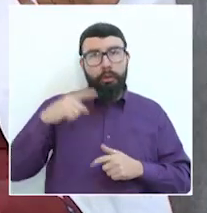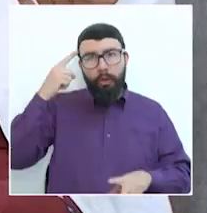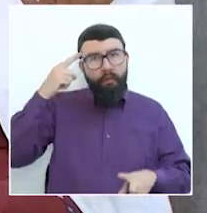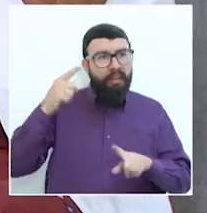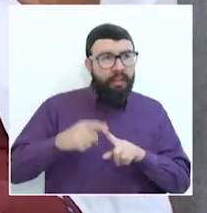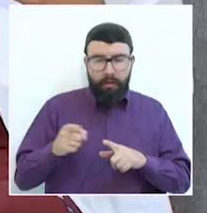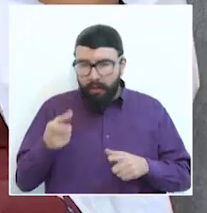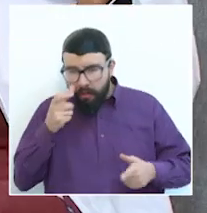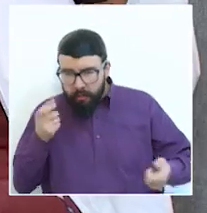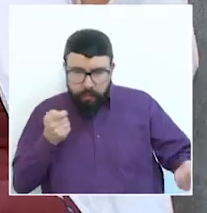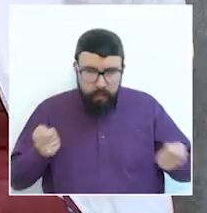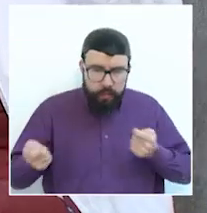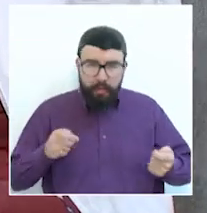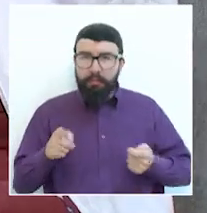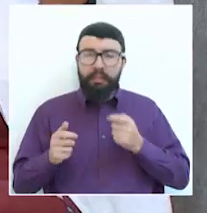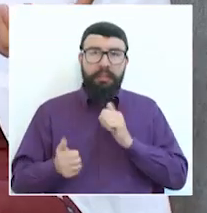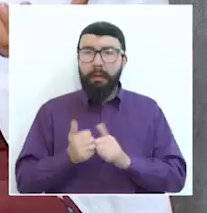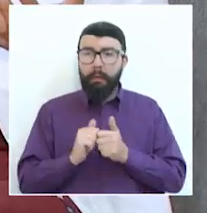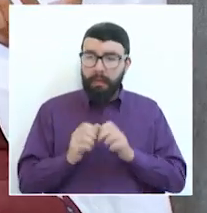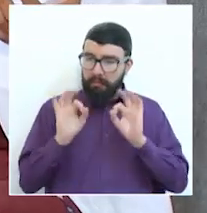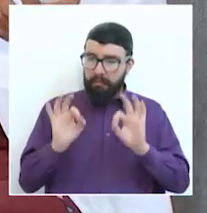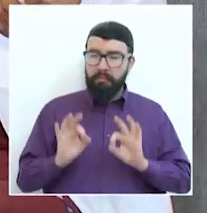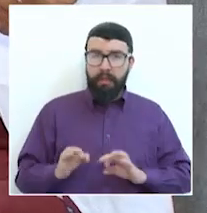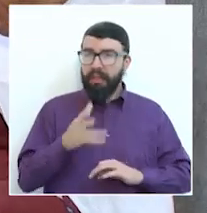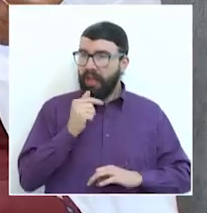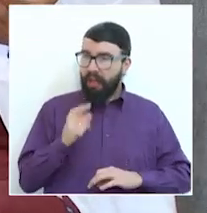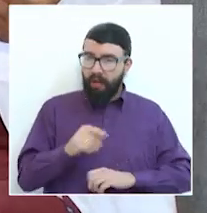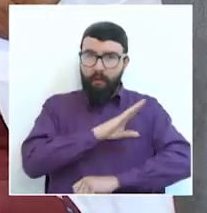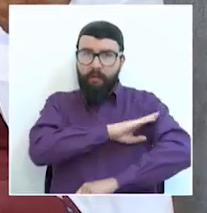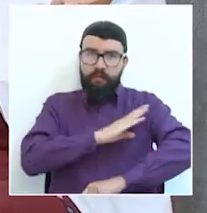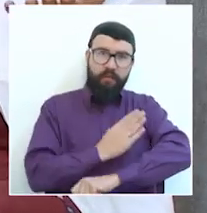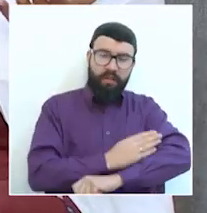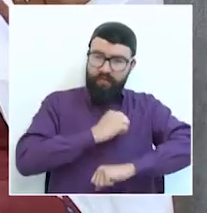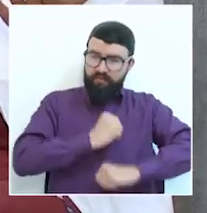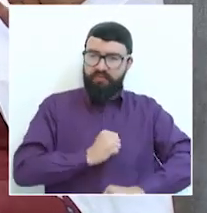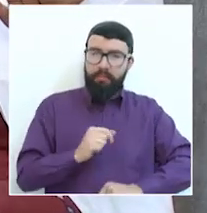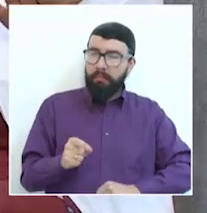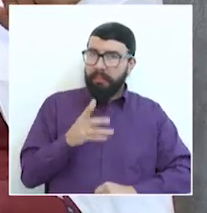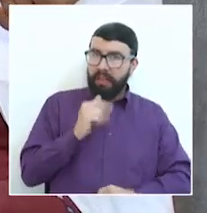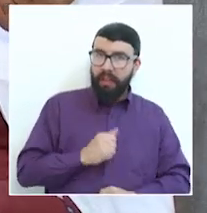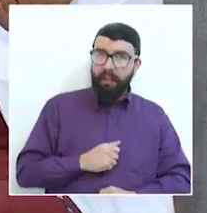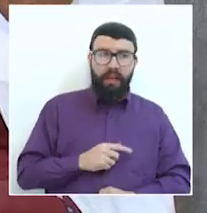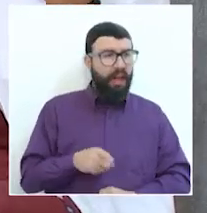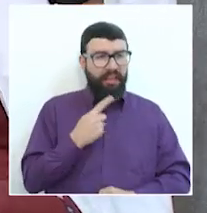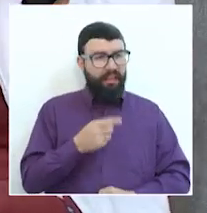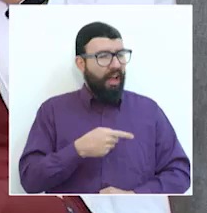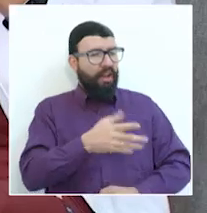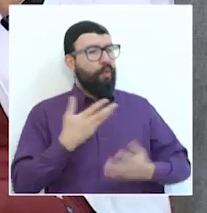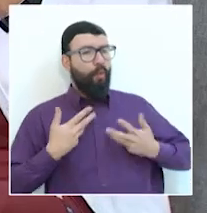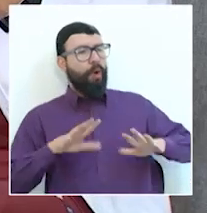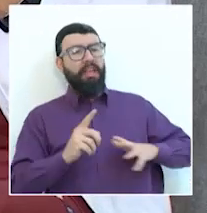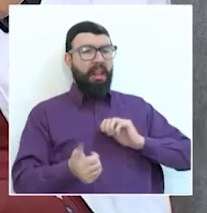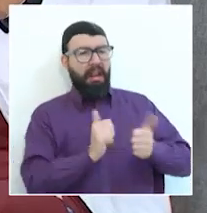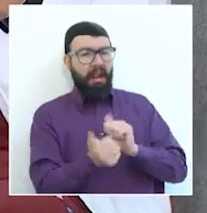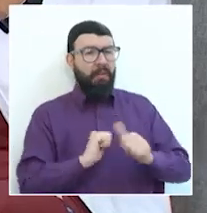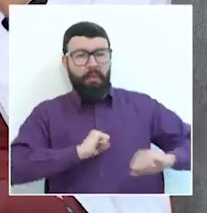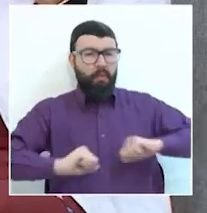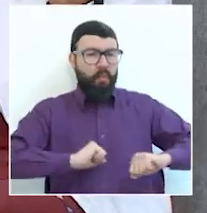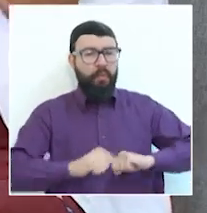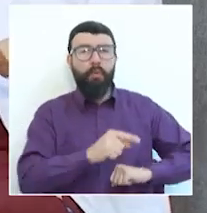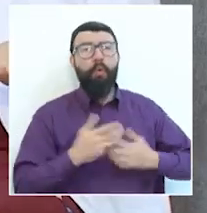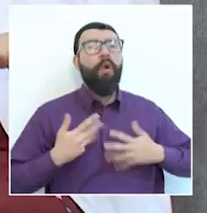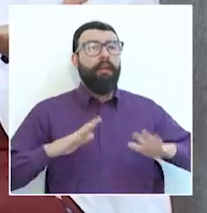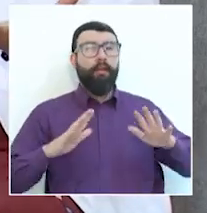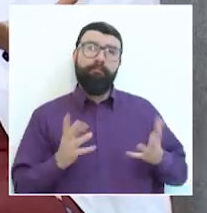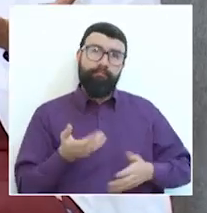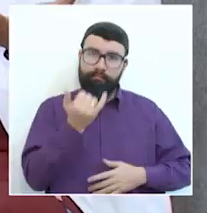el entrenamiento deportivo, hacia el ejercicio físico, pues me ponen a hacer cualquier cosa. Y también algo muy importante, si